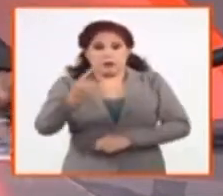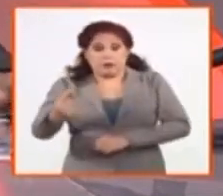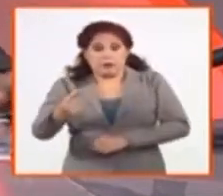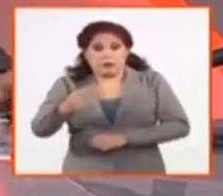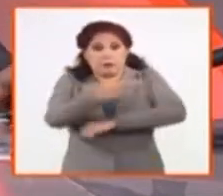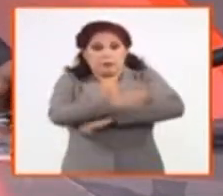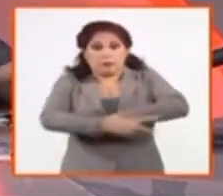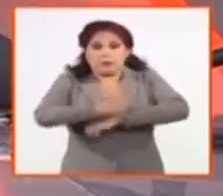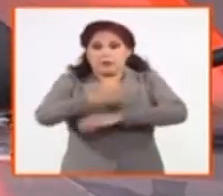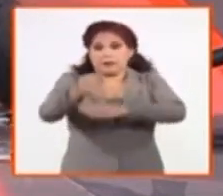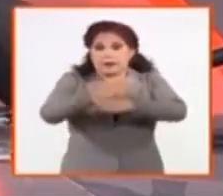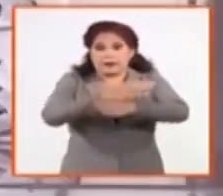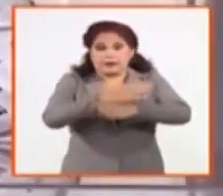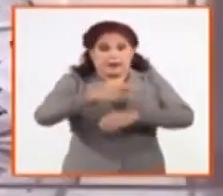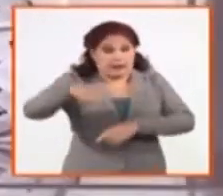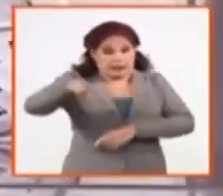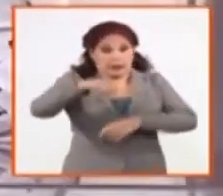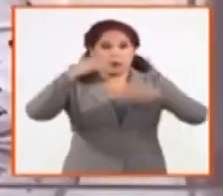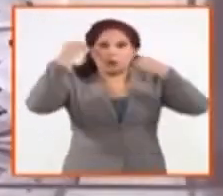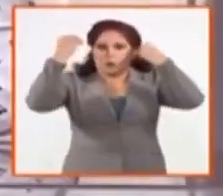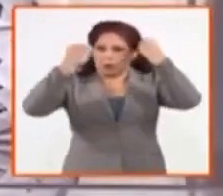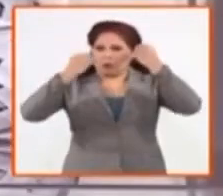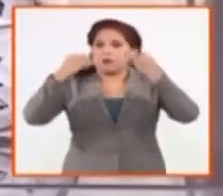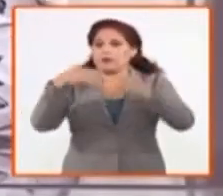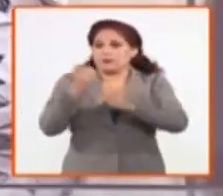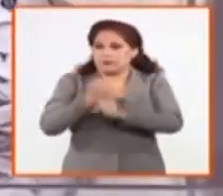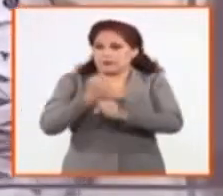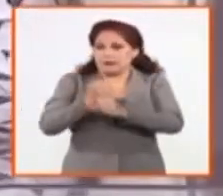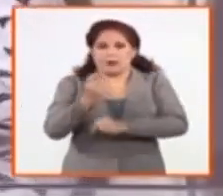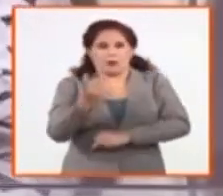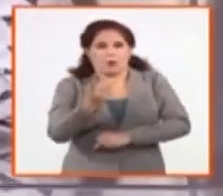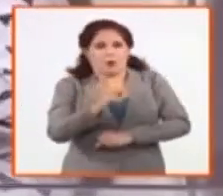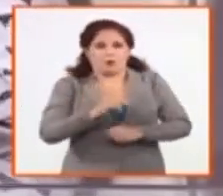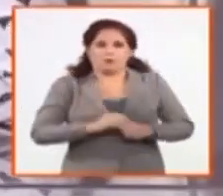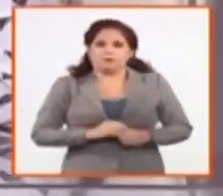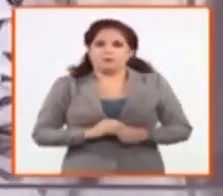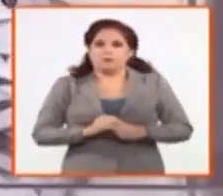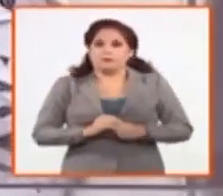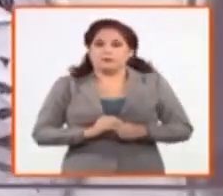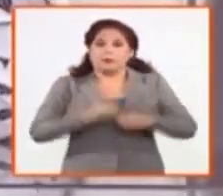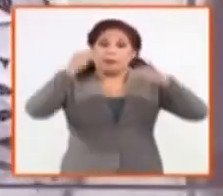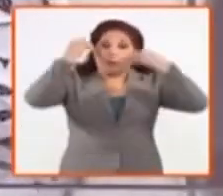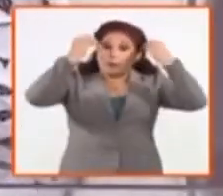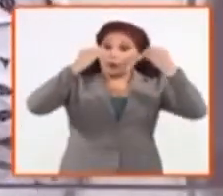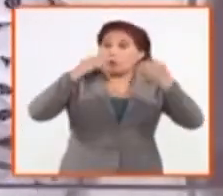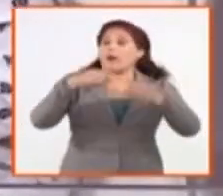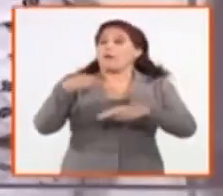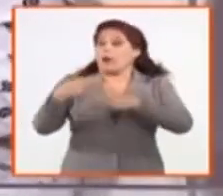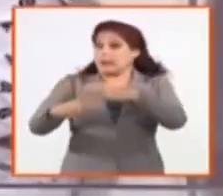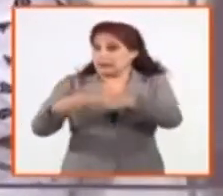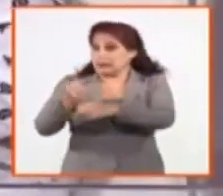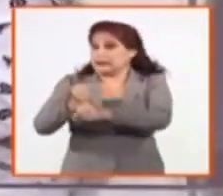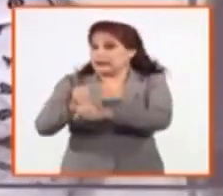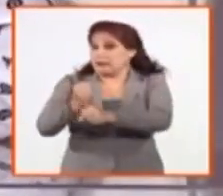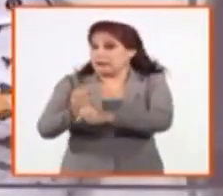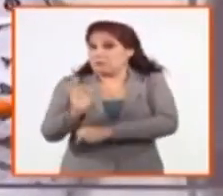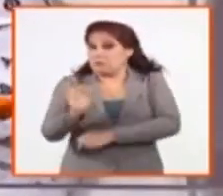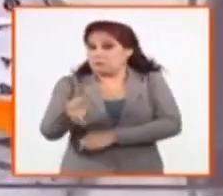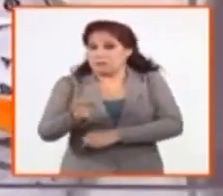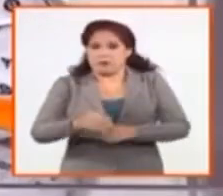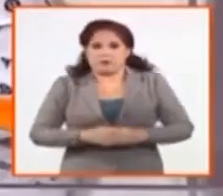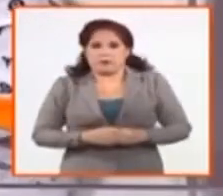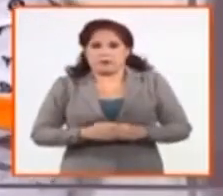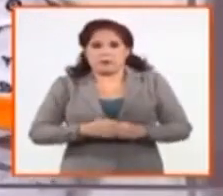respecto? Están preocupados y ocupados. O sea, Pakistán. Preocupados y ocupados. Sí, se están ocupando. También Pakistán